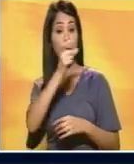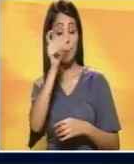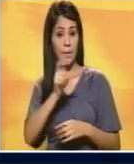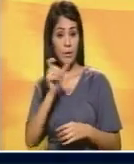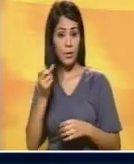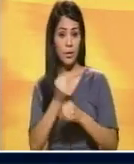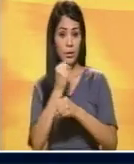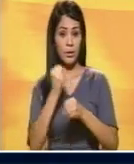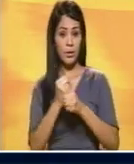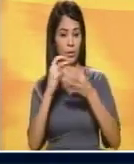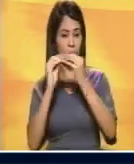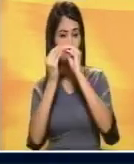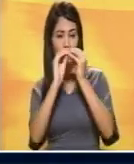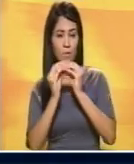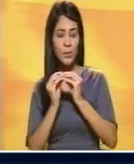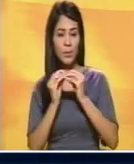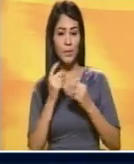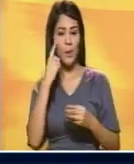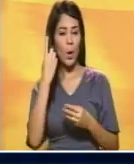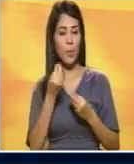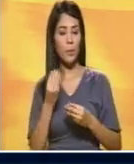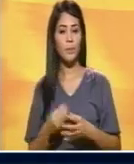satélite.